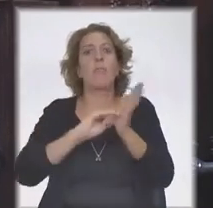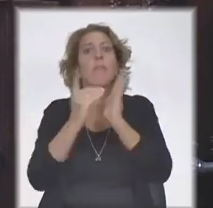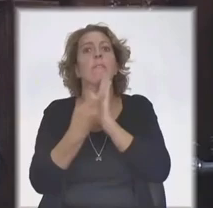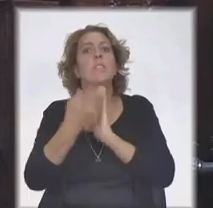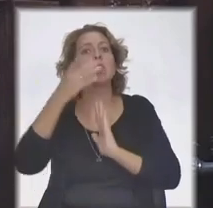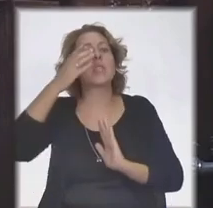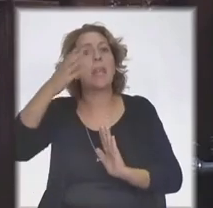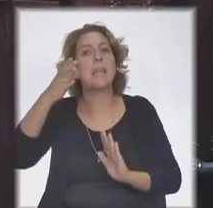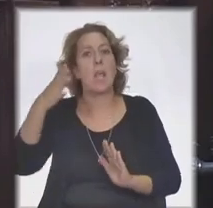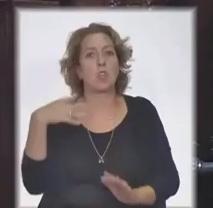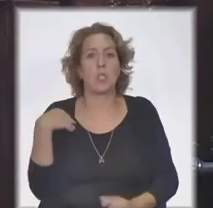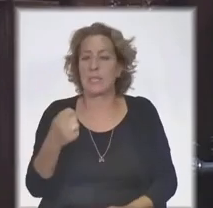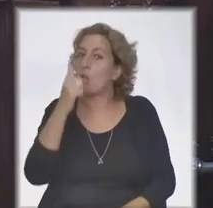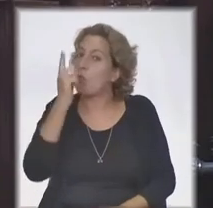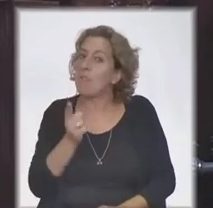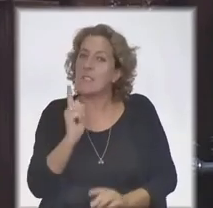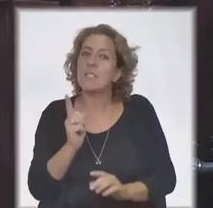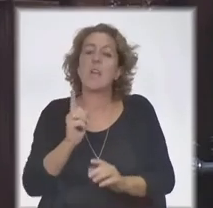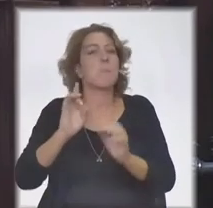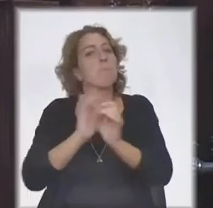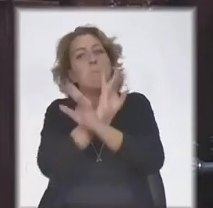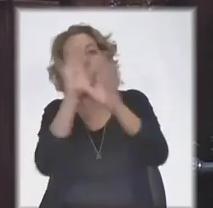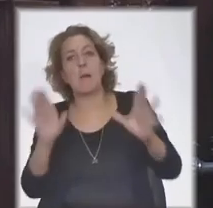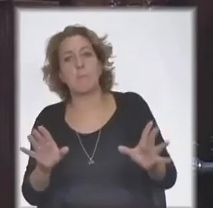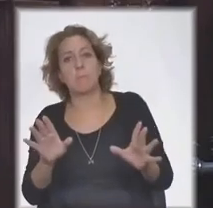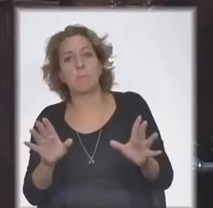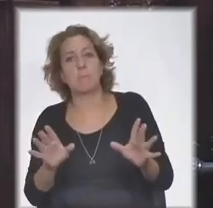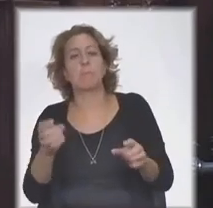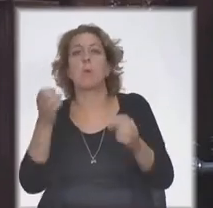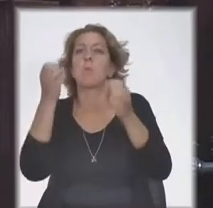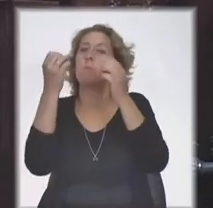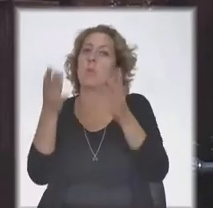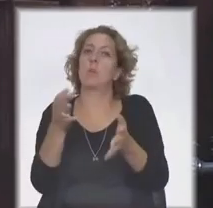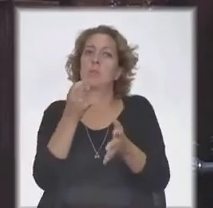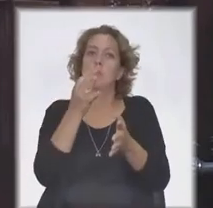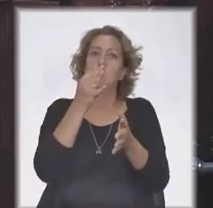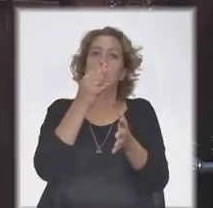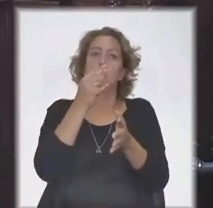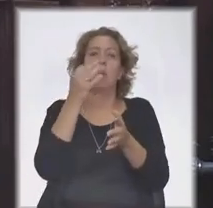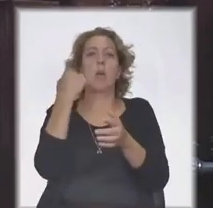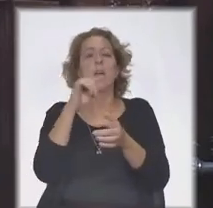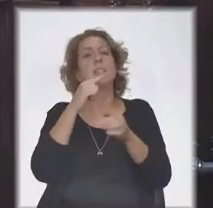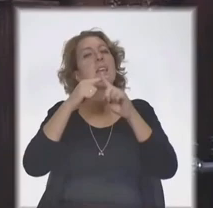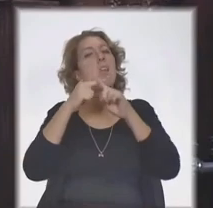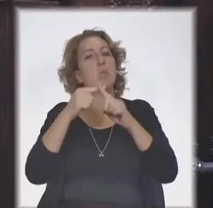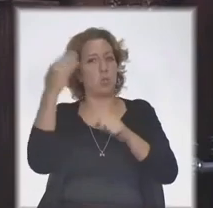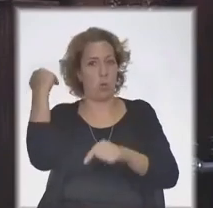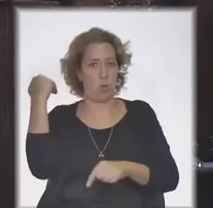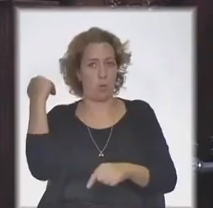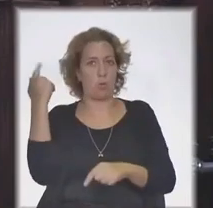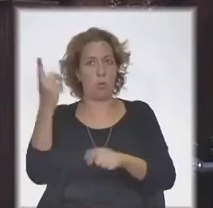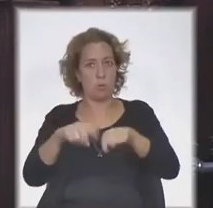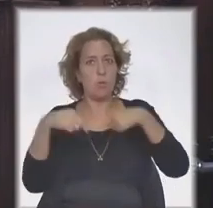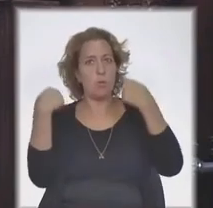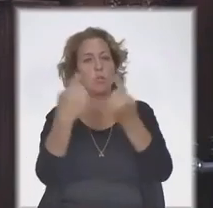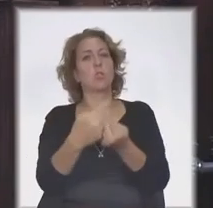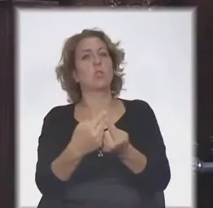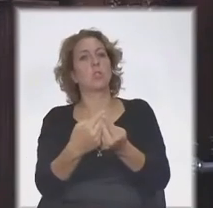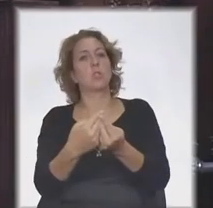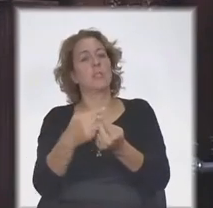sanitario debe ser más precisa. Entonces por eso fue que dimos aquella discusión. Nosotros